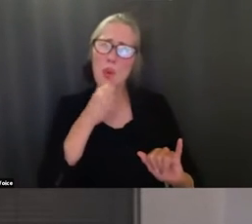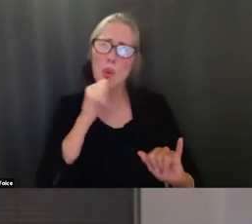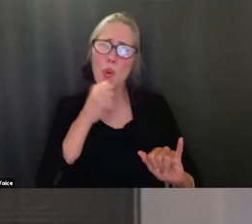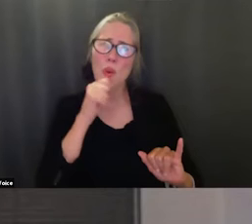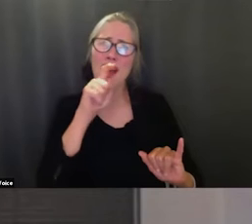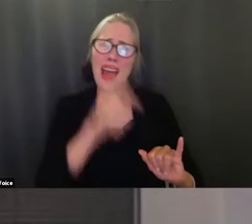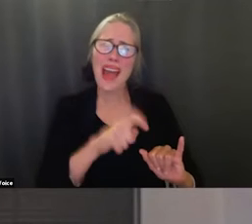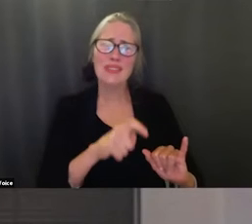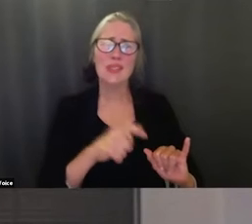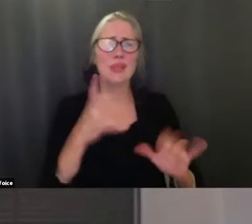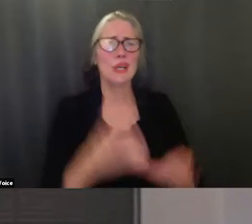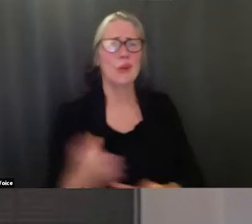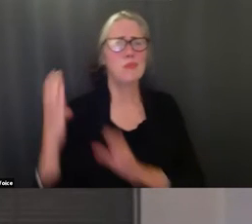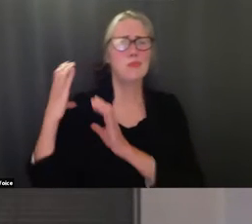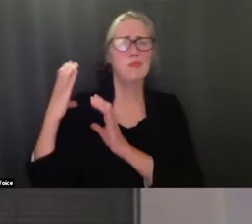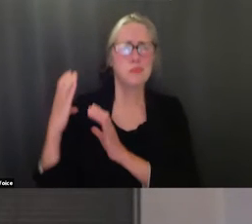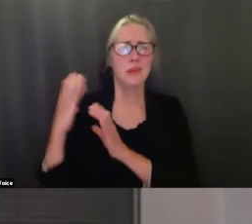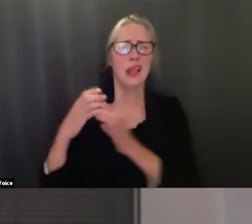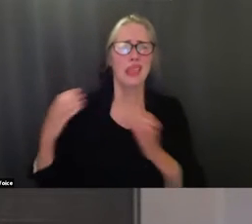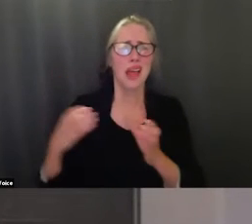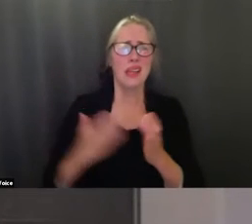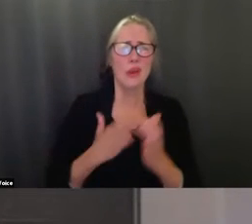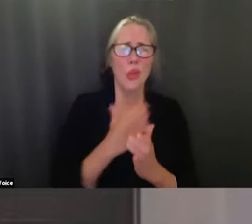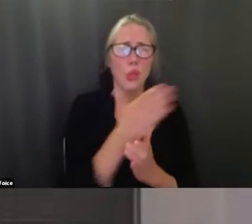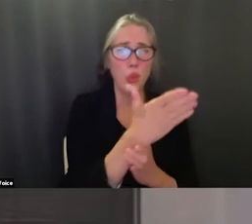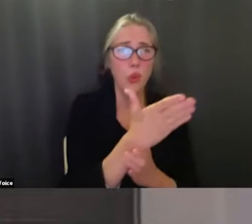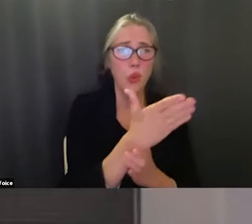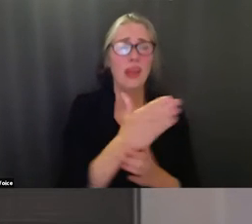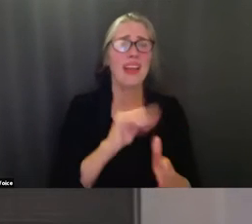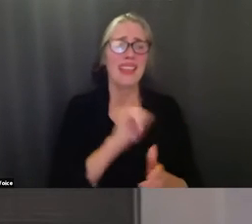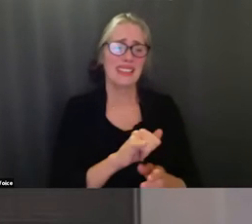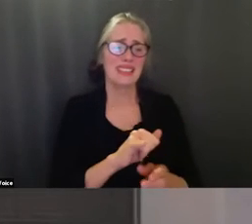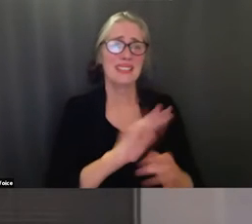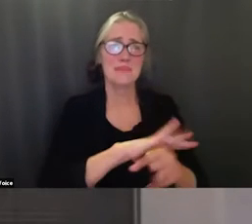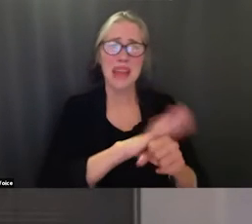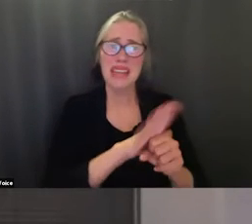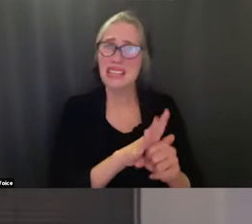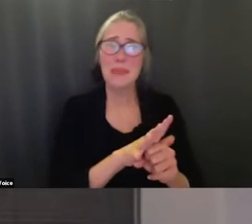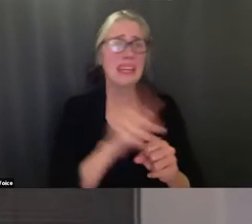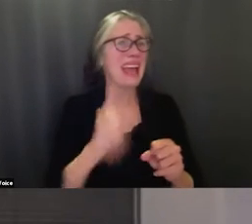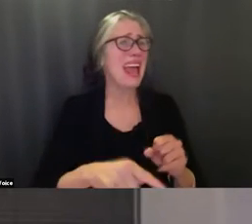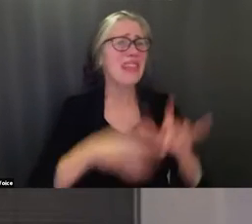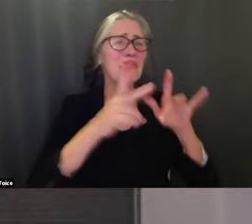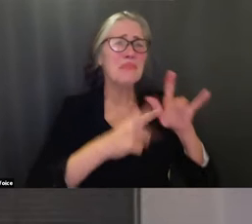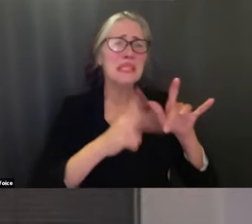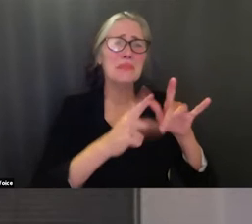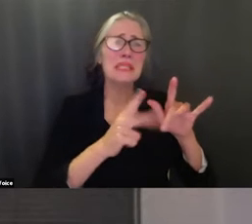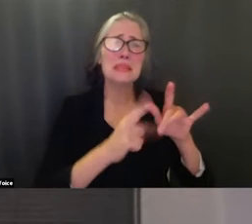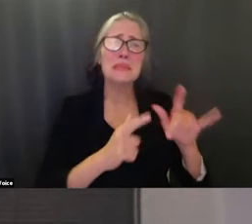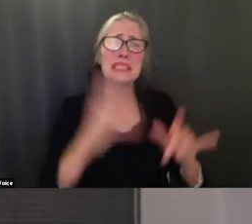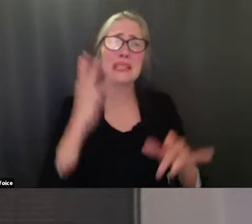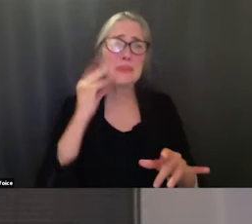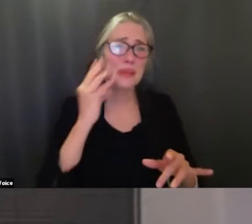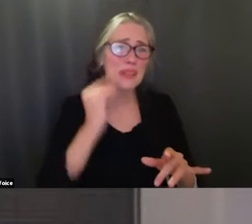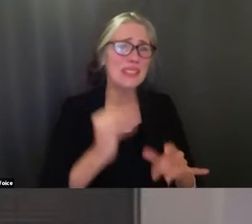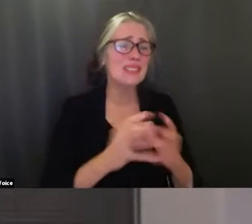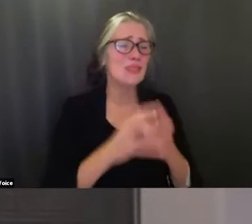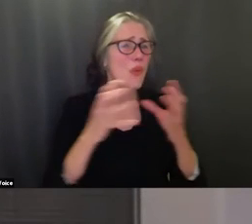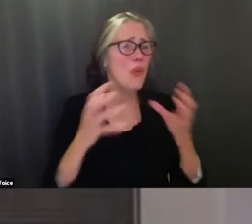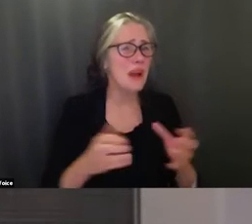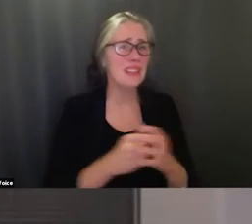la carga de esta pandemia, de esta enfermedad, y se han perdido de muchas cosas. Es un escenario muy